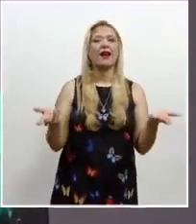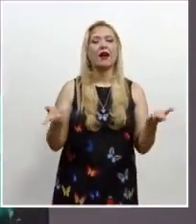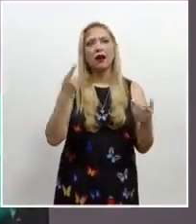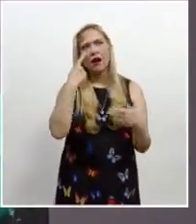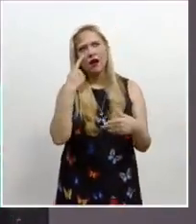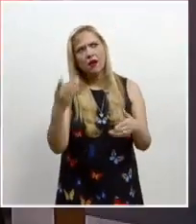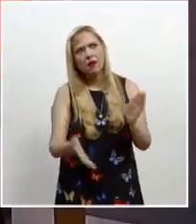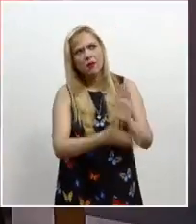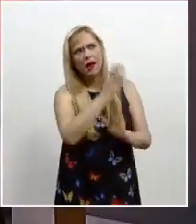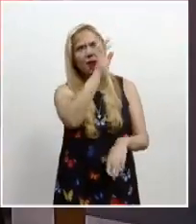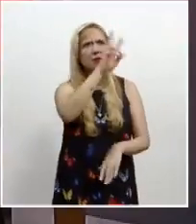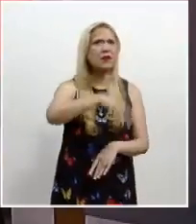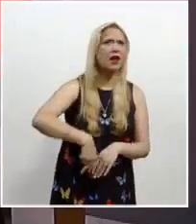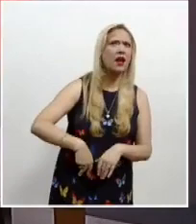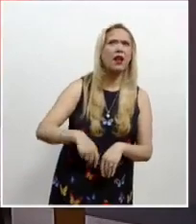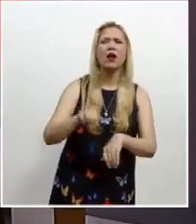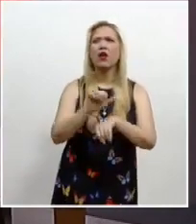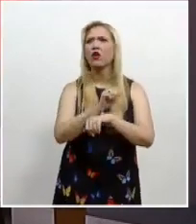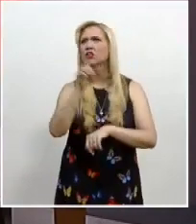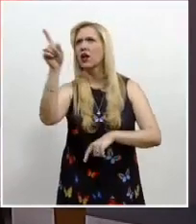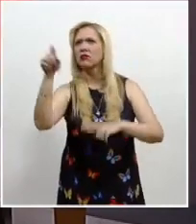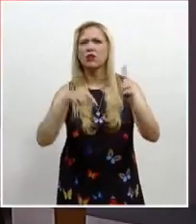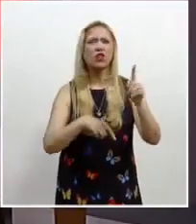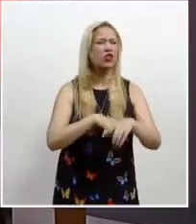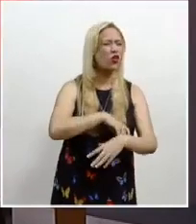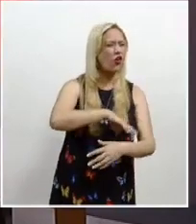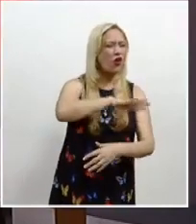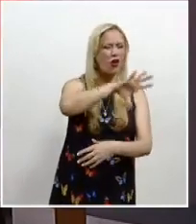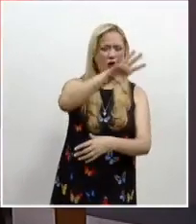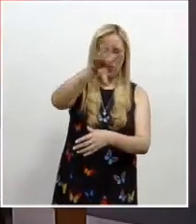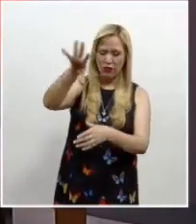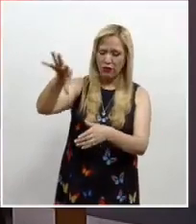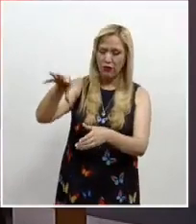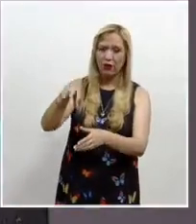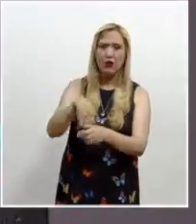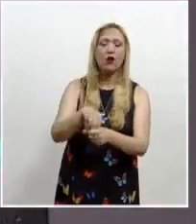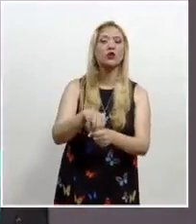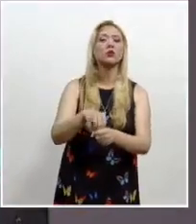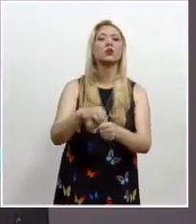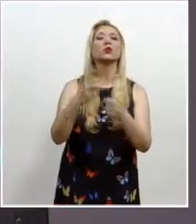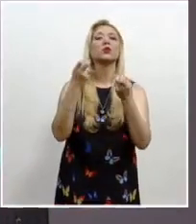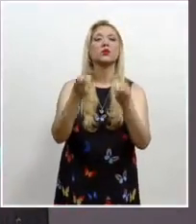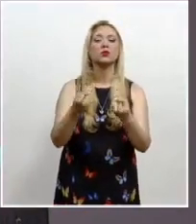sale, a dónde llega, qué transporte toma. Todo eso significa